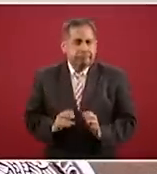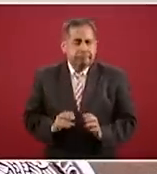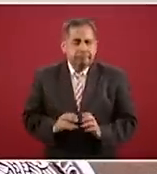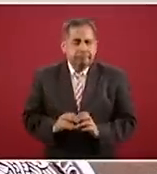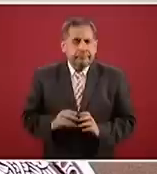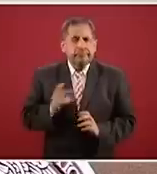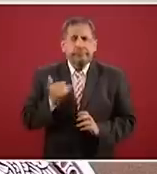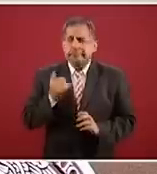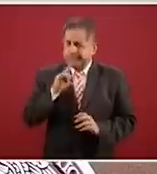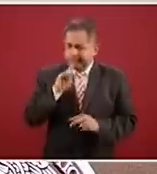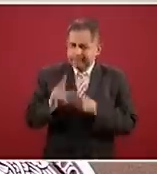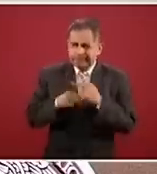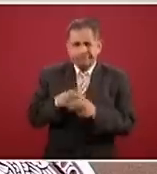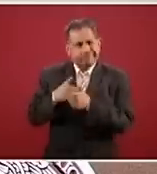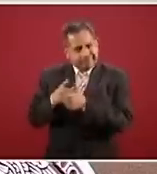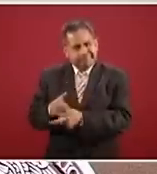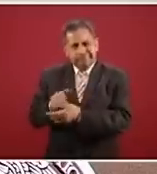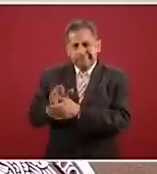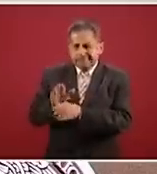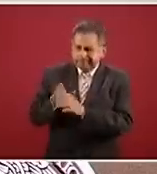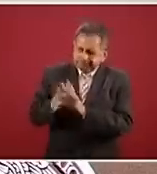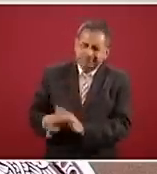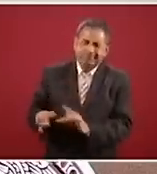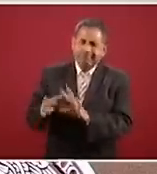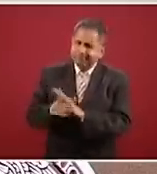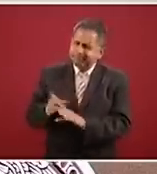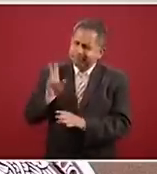Y vamos a seguir